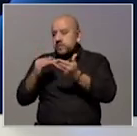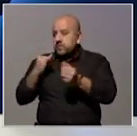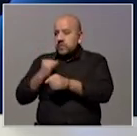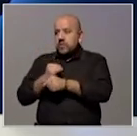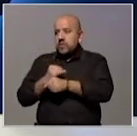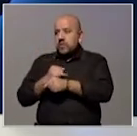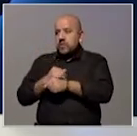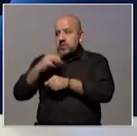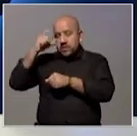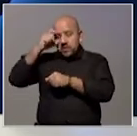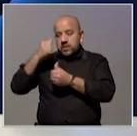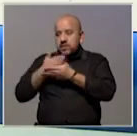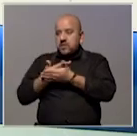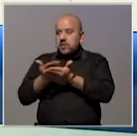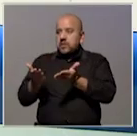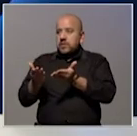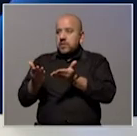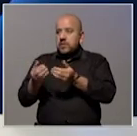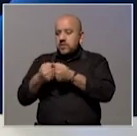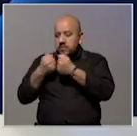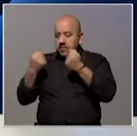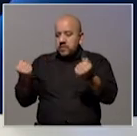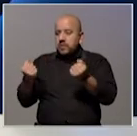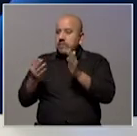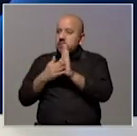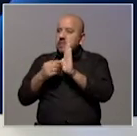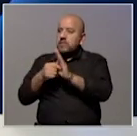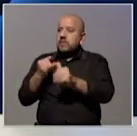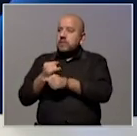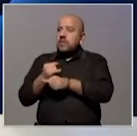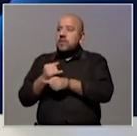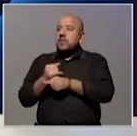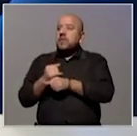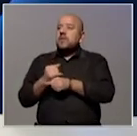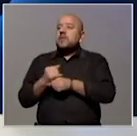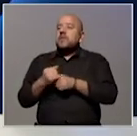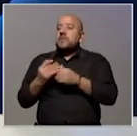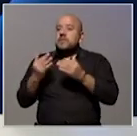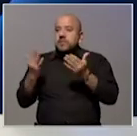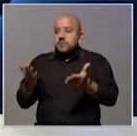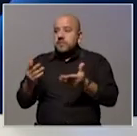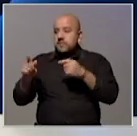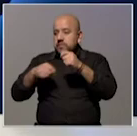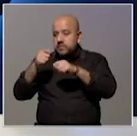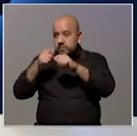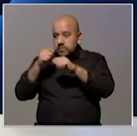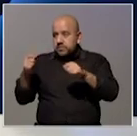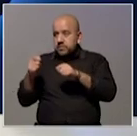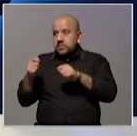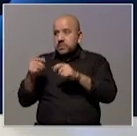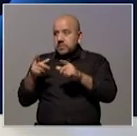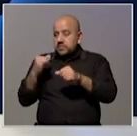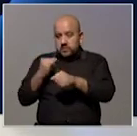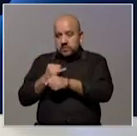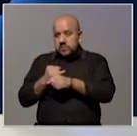ese medio ahora en acciones y yo no digo que lo hacer tengo una intención lo que dio es que la deducción y el análisis de los datos no es